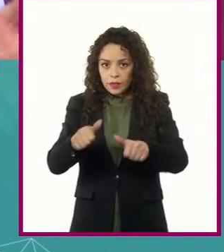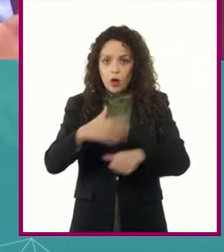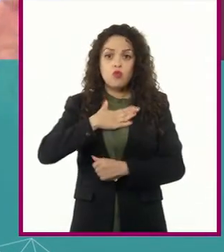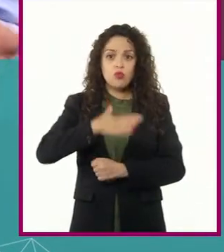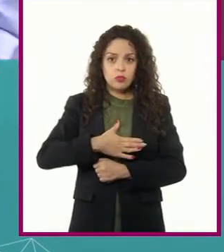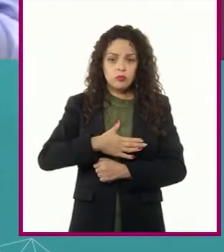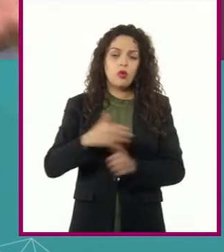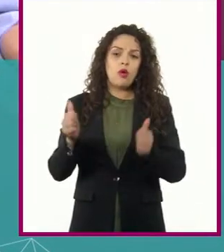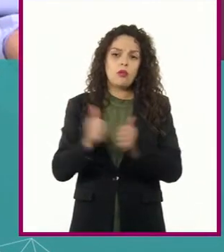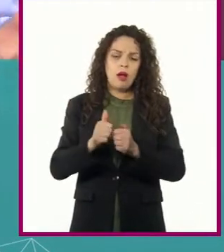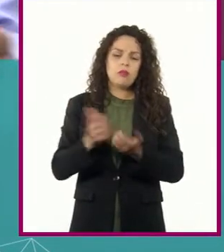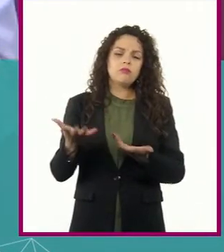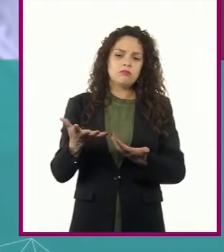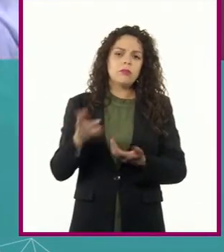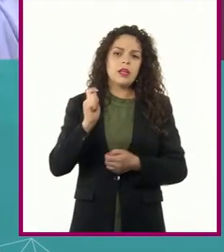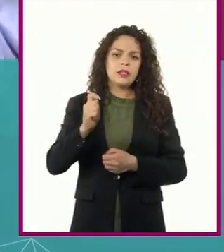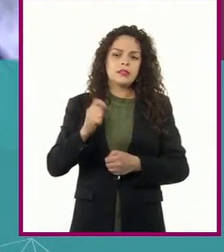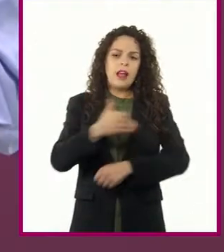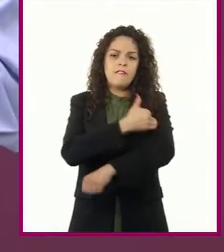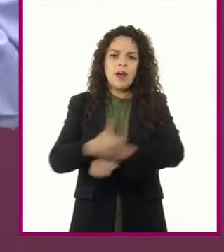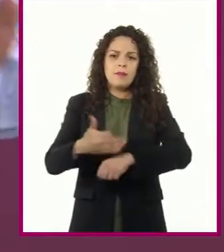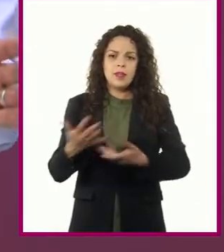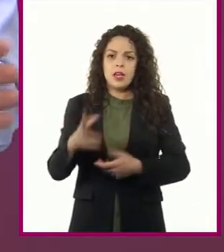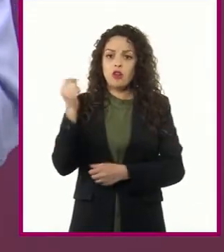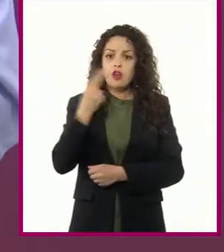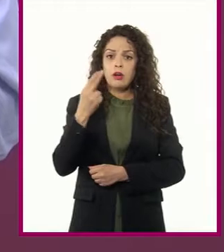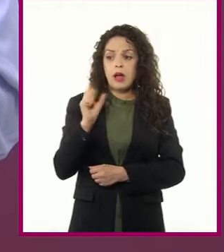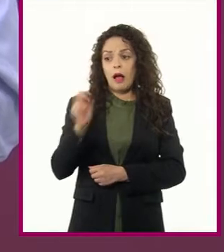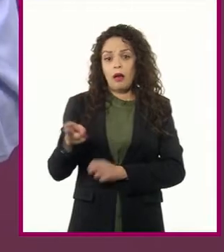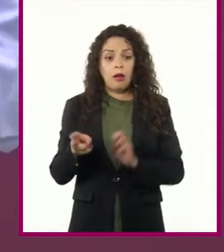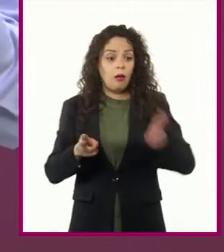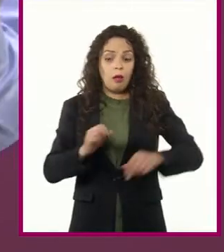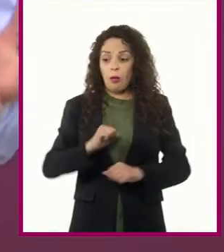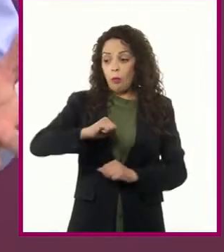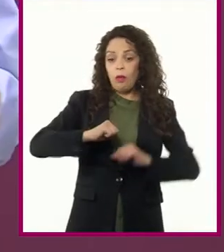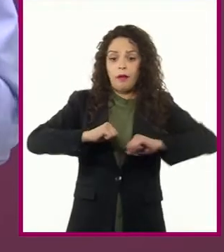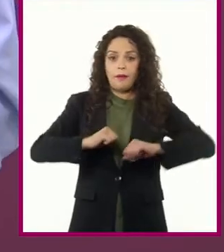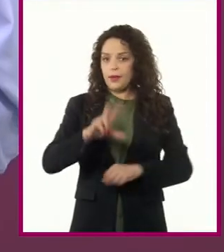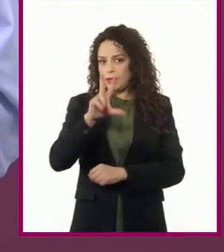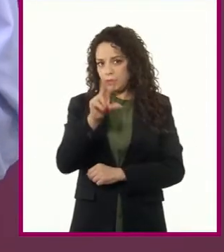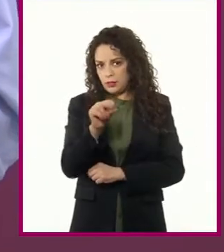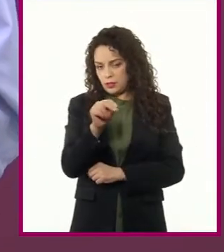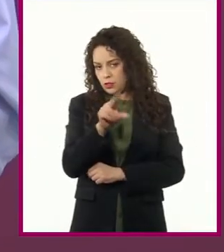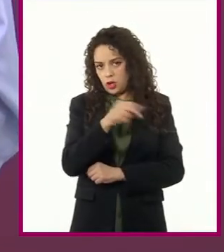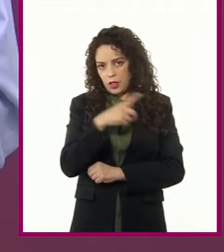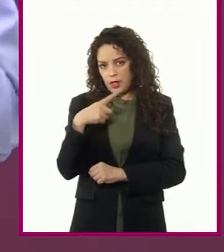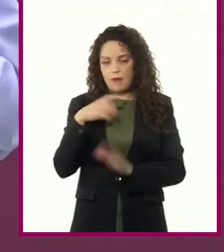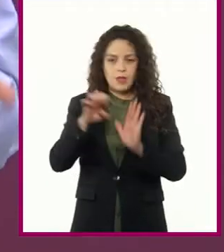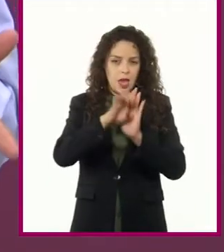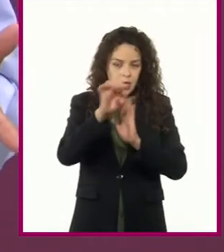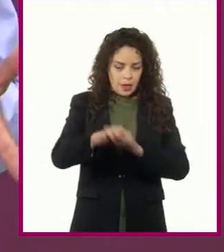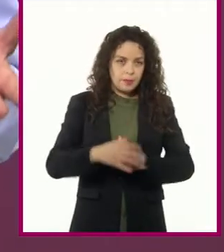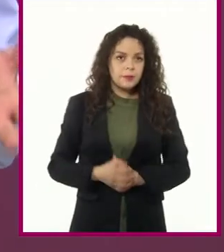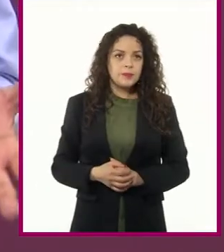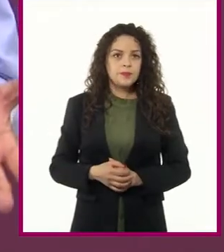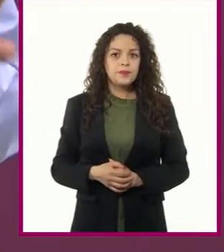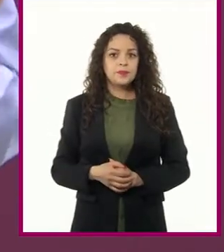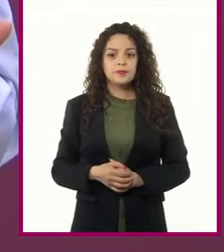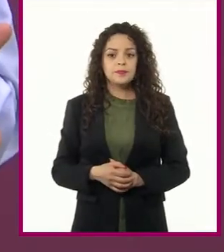relaciones familiares. Esto es, sin privilegiar a unos en detrimento de otras. Por ejemplo, una